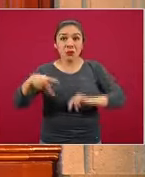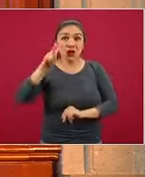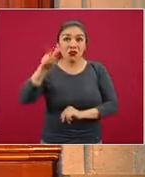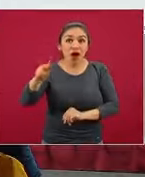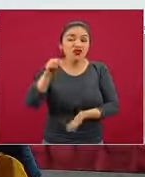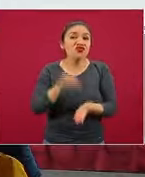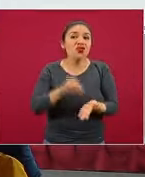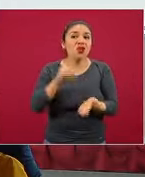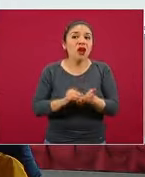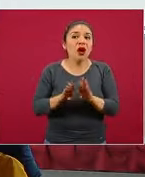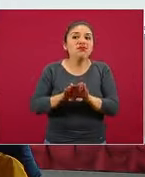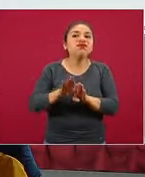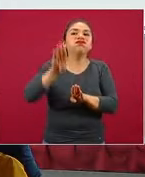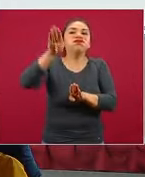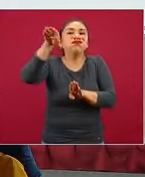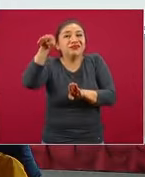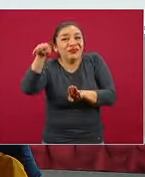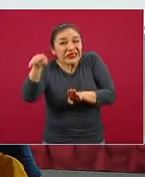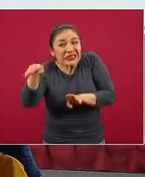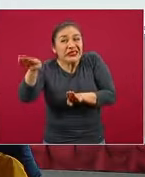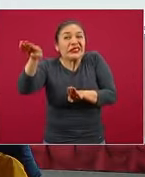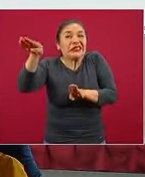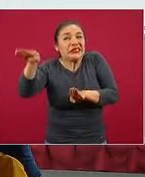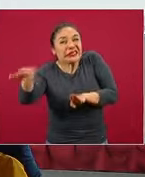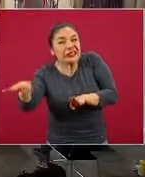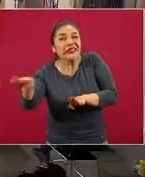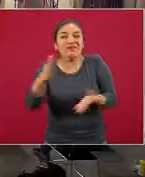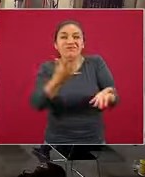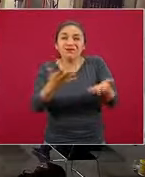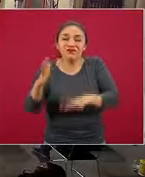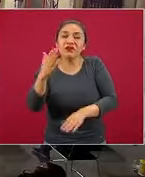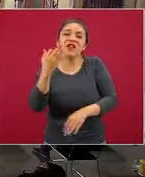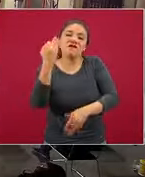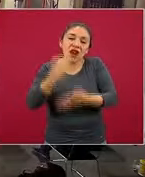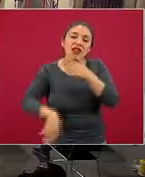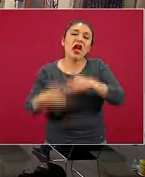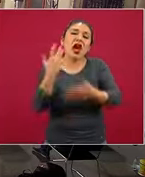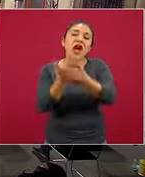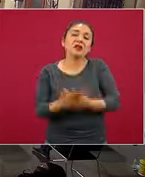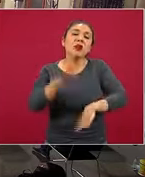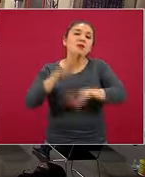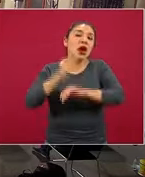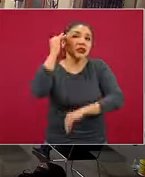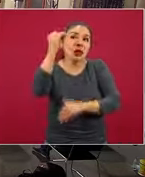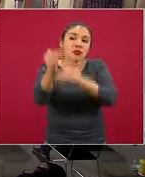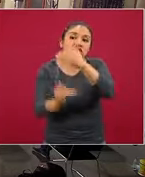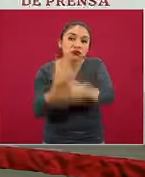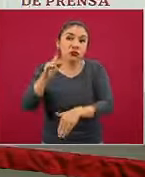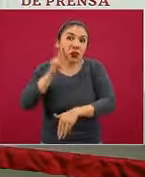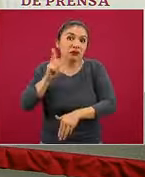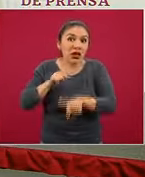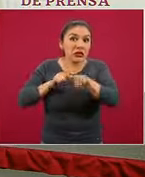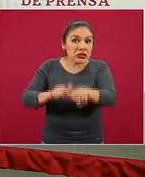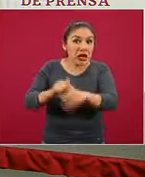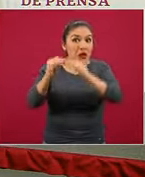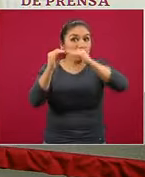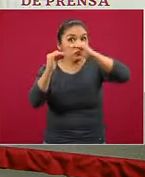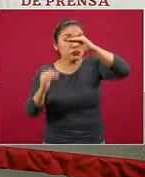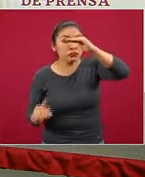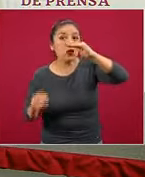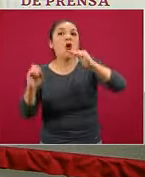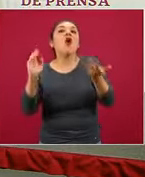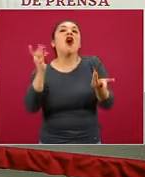todavía en una meseta, digamos, superior. Vamos a tener que esperar todavía algunas semanas para ver si ese comportamiento se